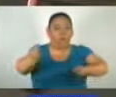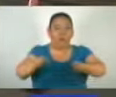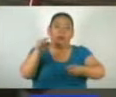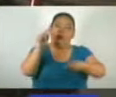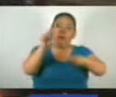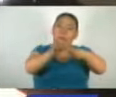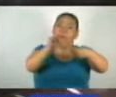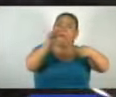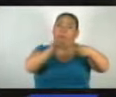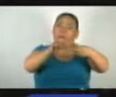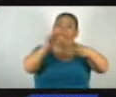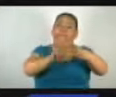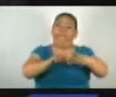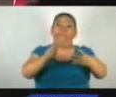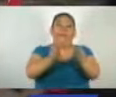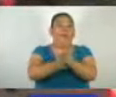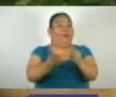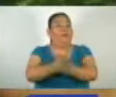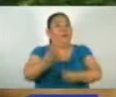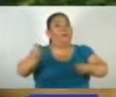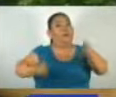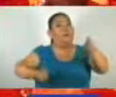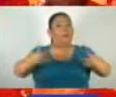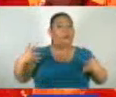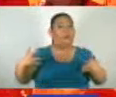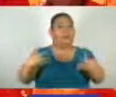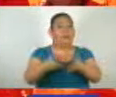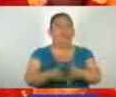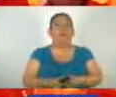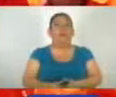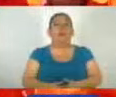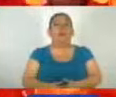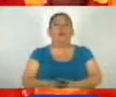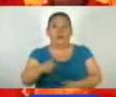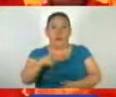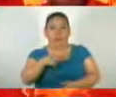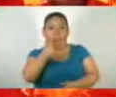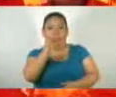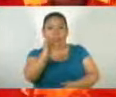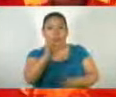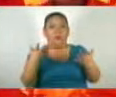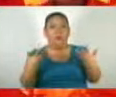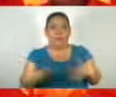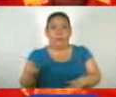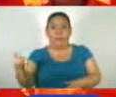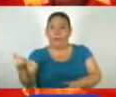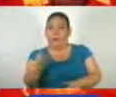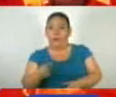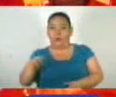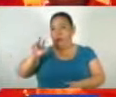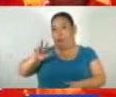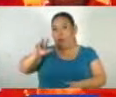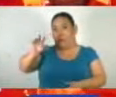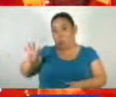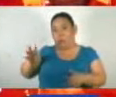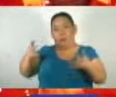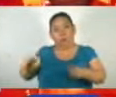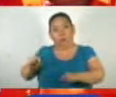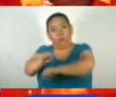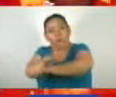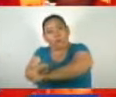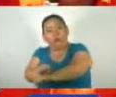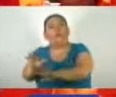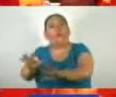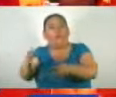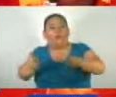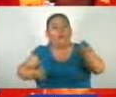las causas principales de accidentes. Les comento que se han detenido 34 personas por conducción